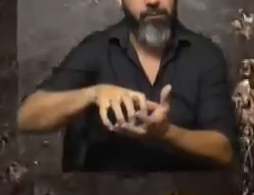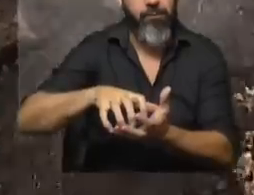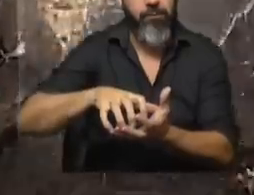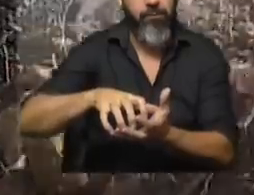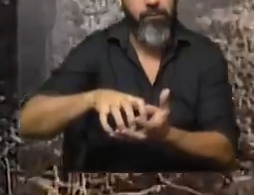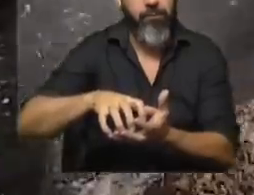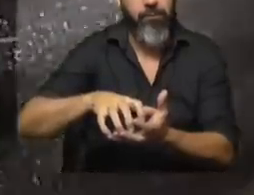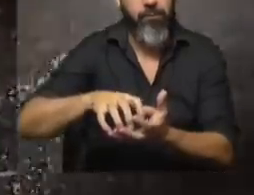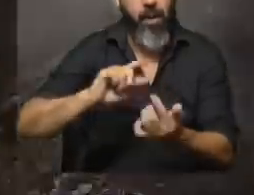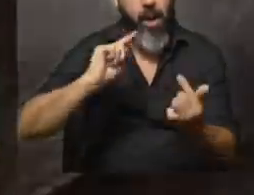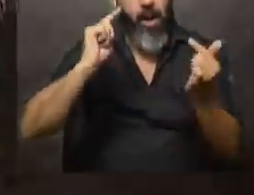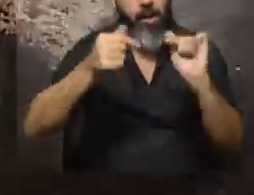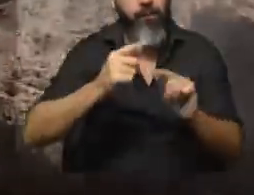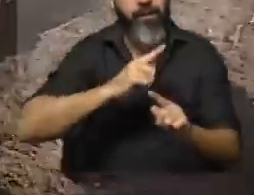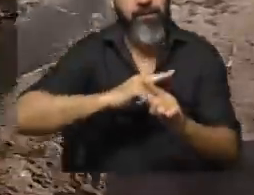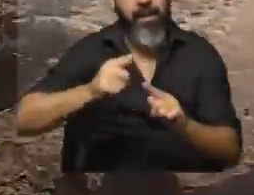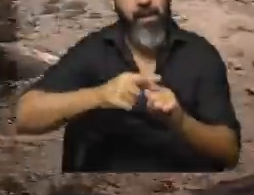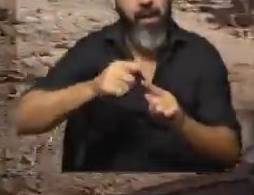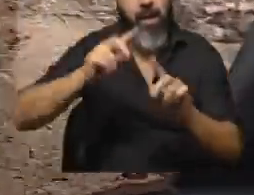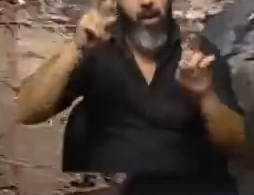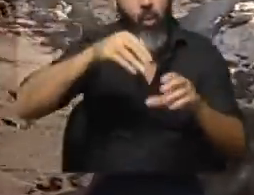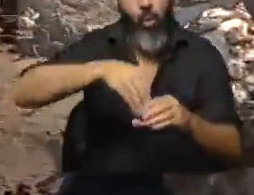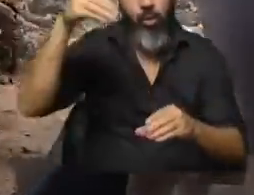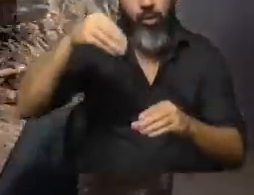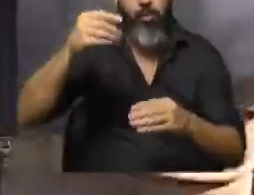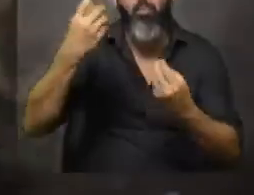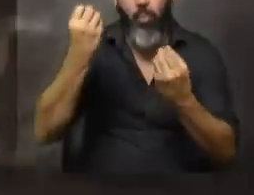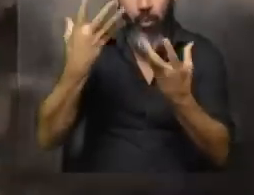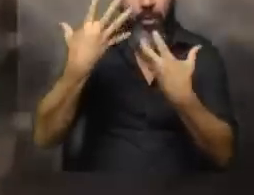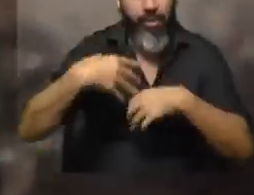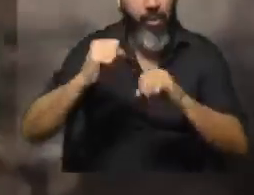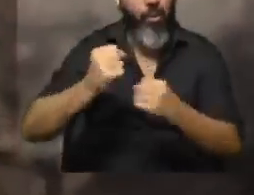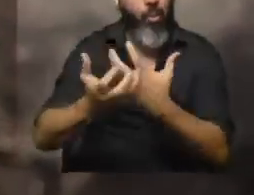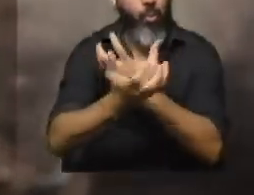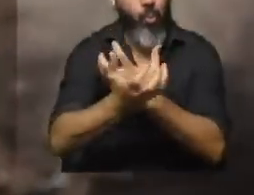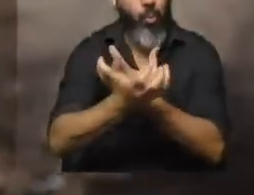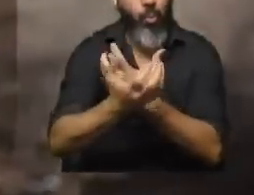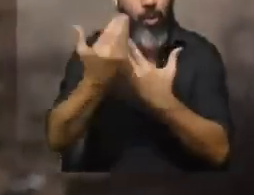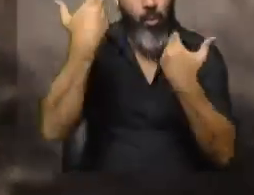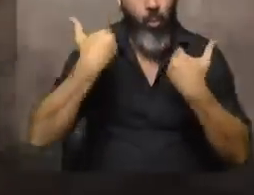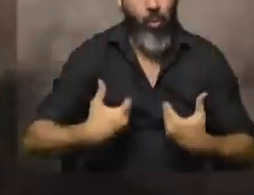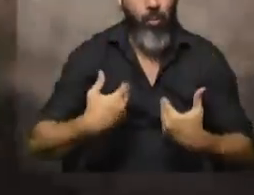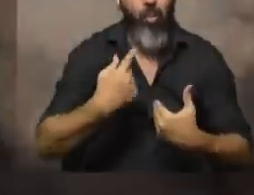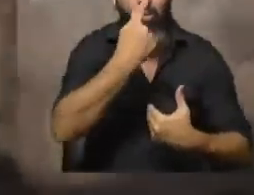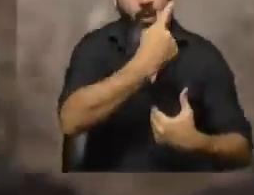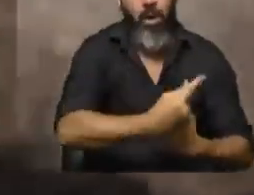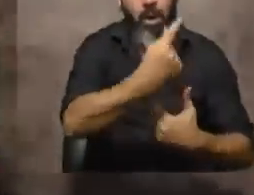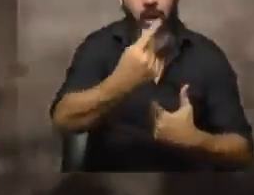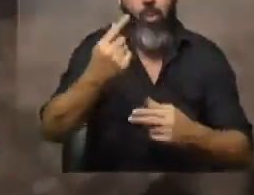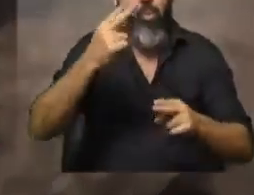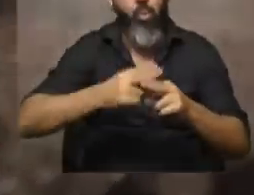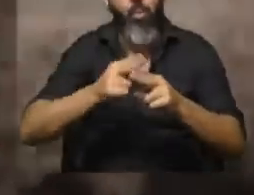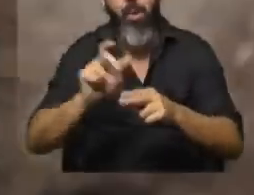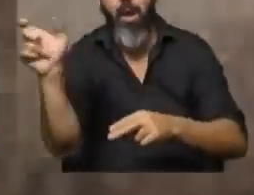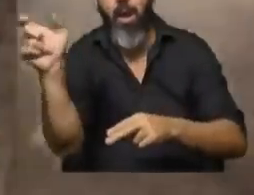el opuesto a la operación zanahoria justamente el hallazgo de todos estos cuerpos que fueron reportados uno a uno con nombre y